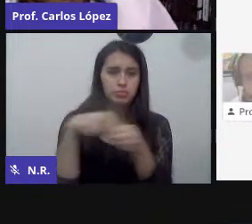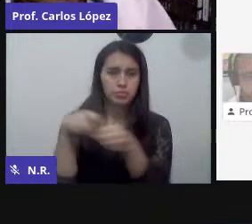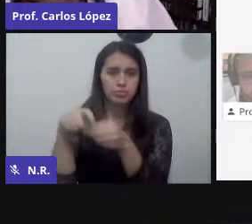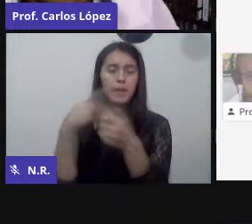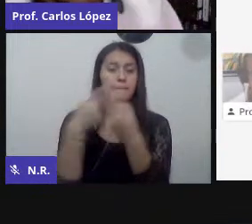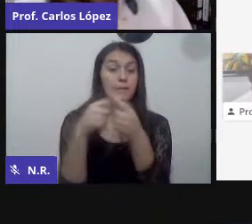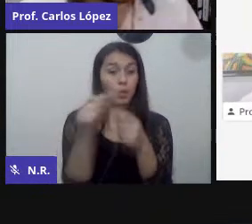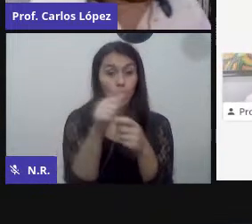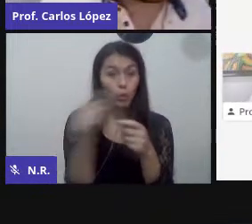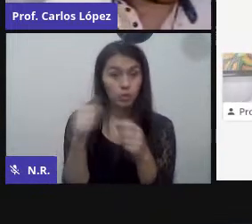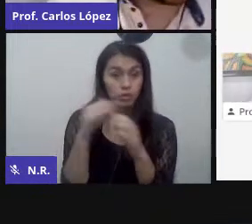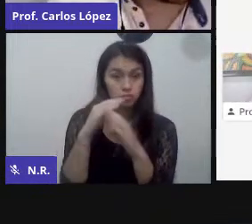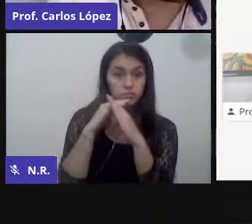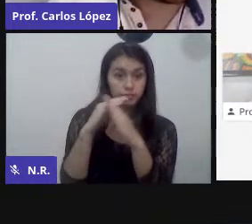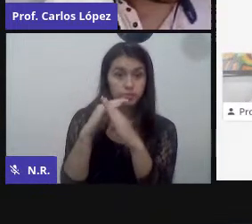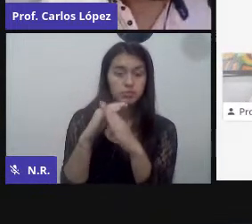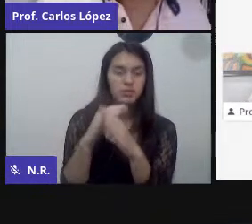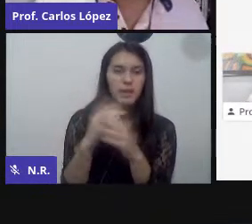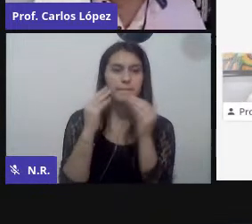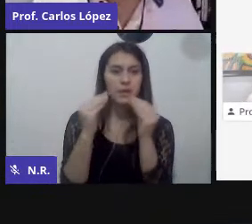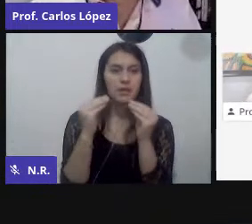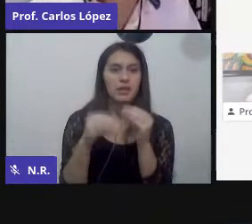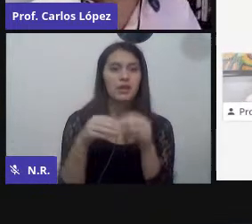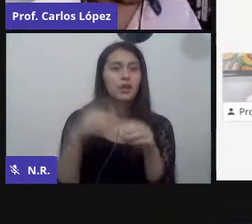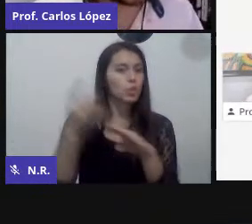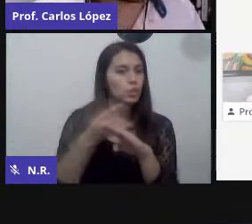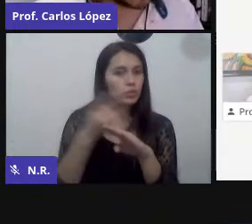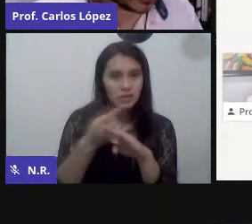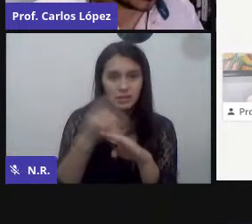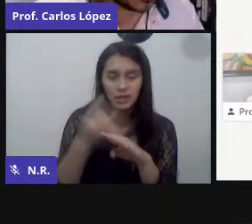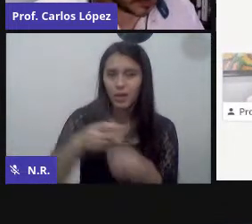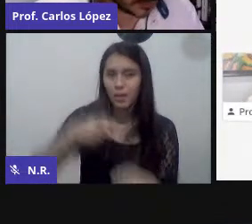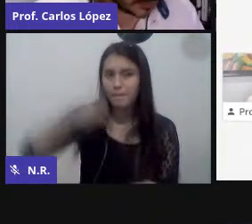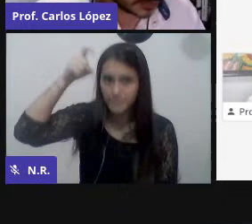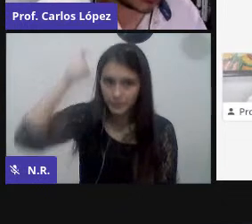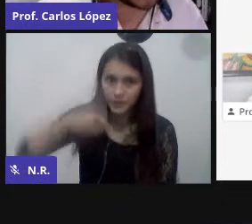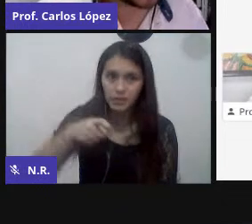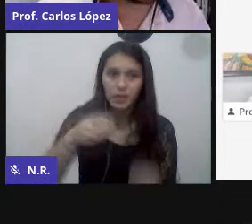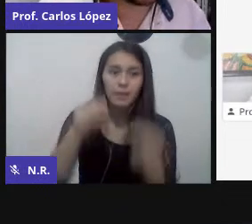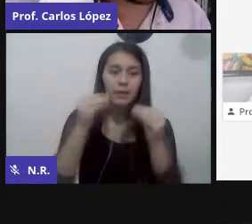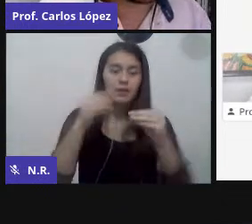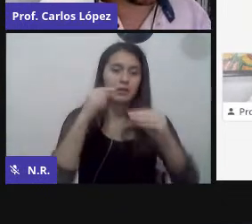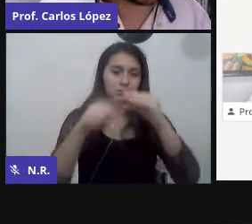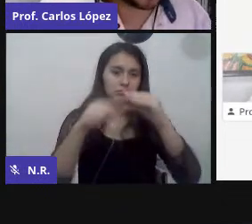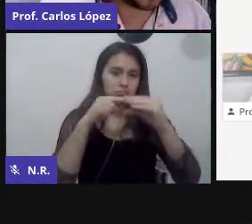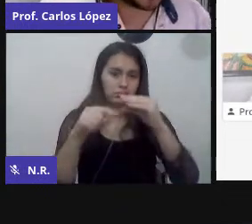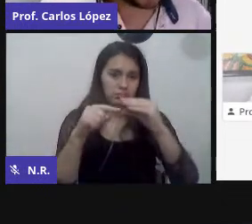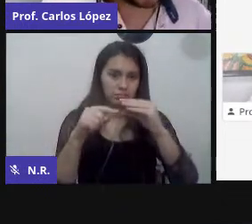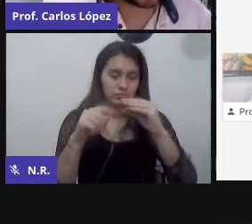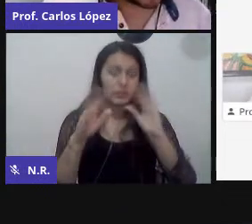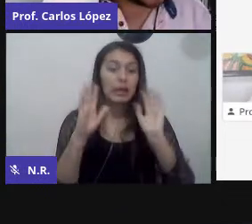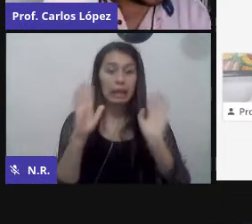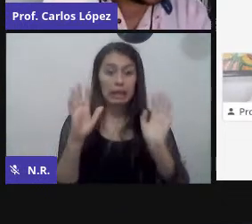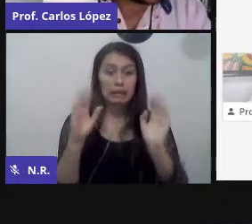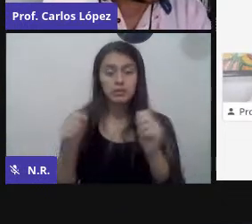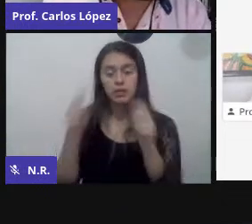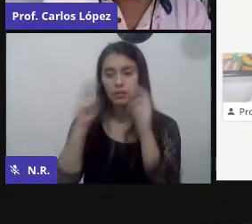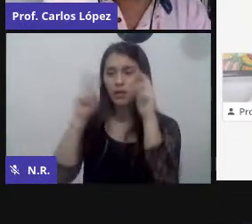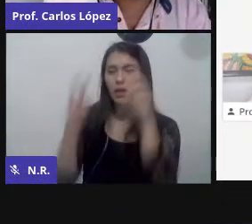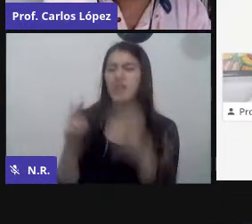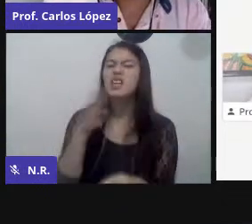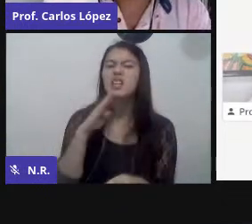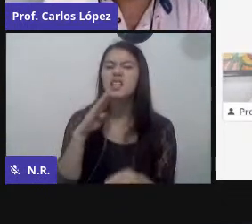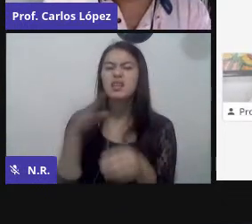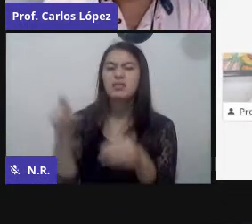seguridad que es obligarlos a utilizar su correo electrónico y que inicien sesión. De este modo, nosotros sabemos quién va a entrar